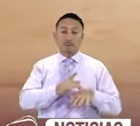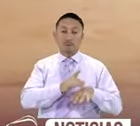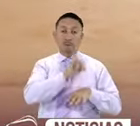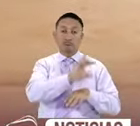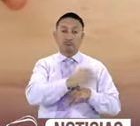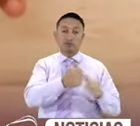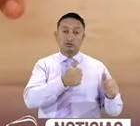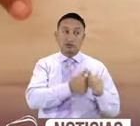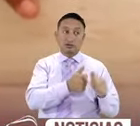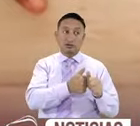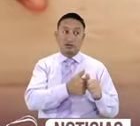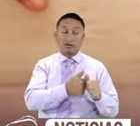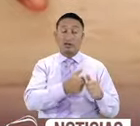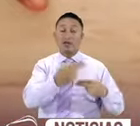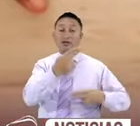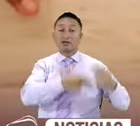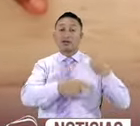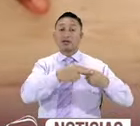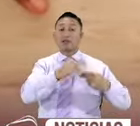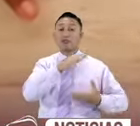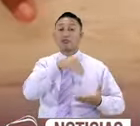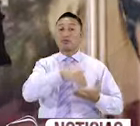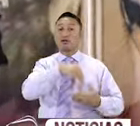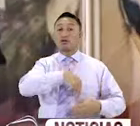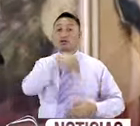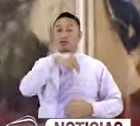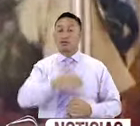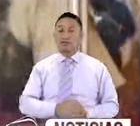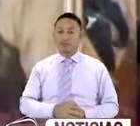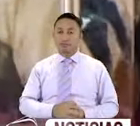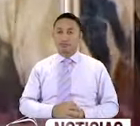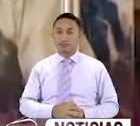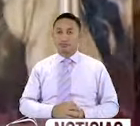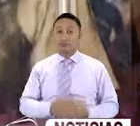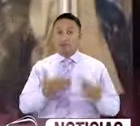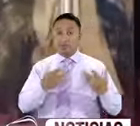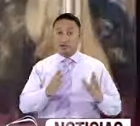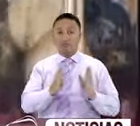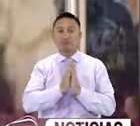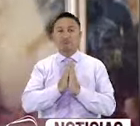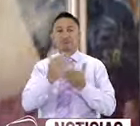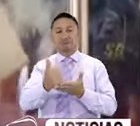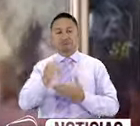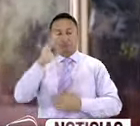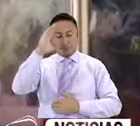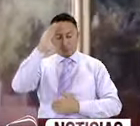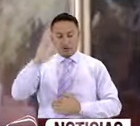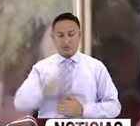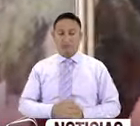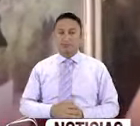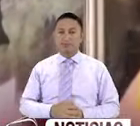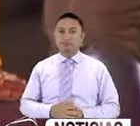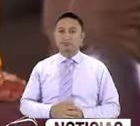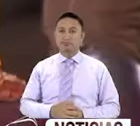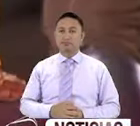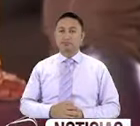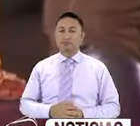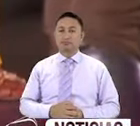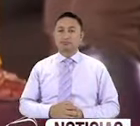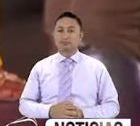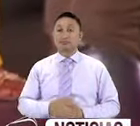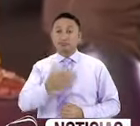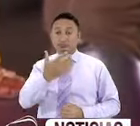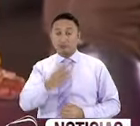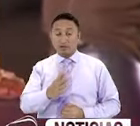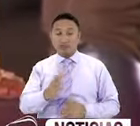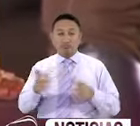centro comercial en el centro norte, donde luego solicitó ayuda a la policía del sector. Tras varios operativos